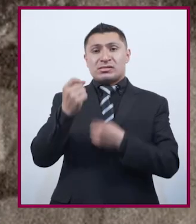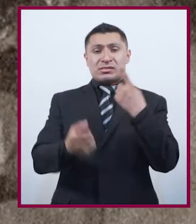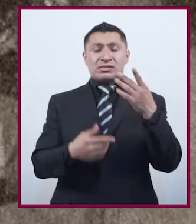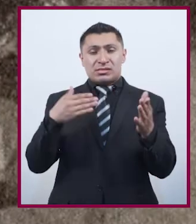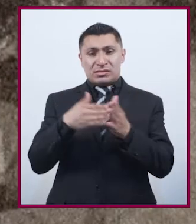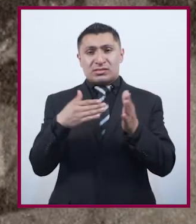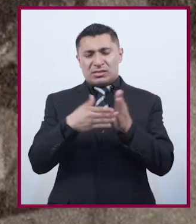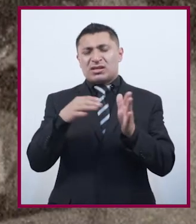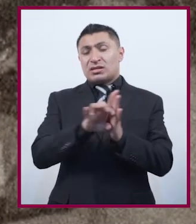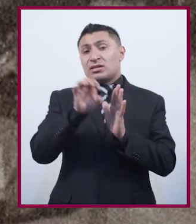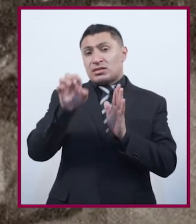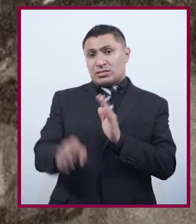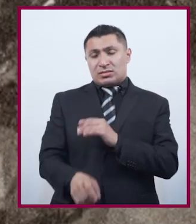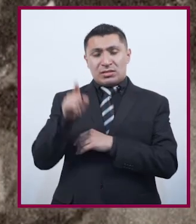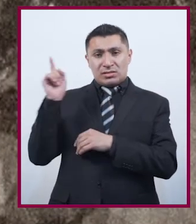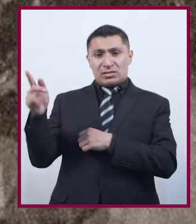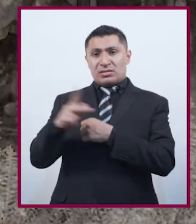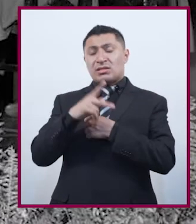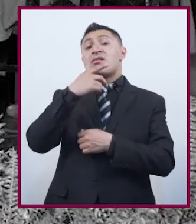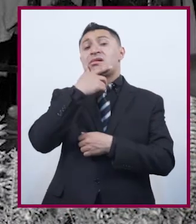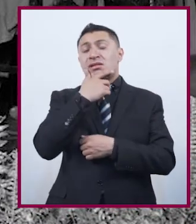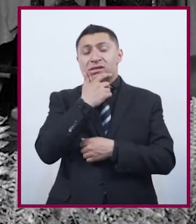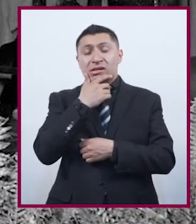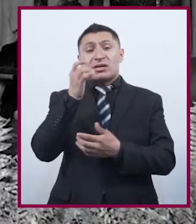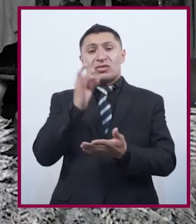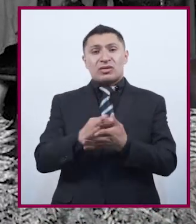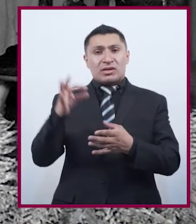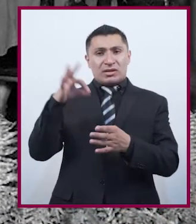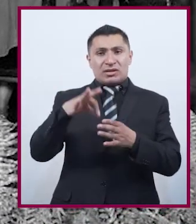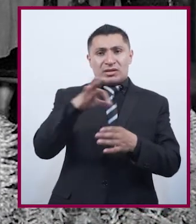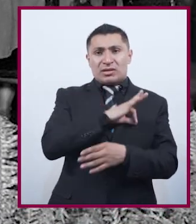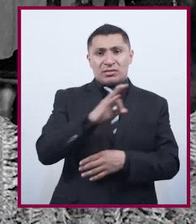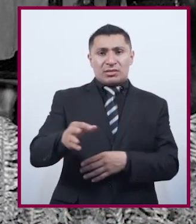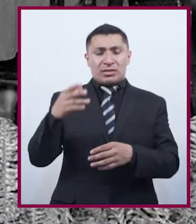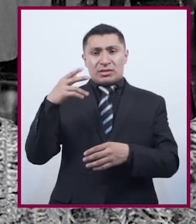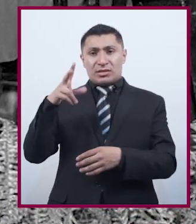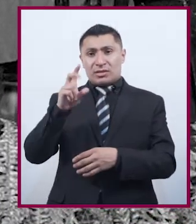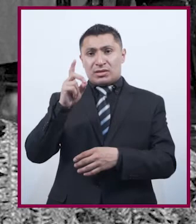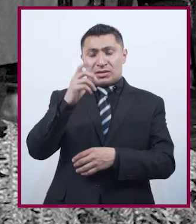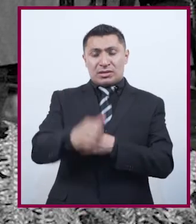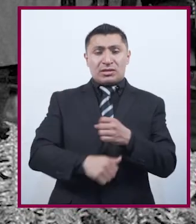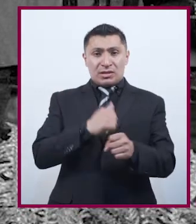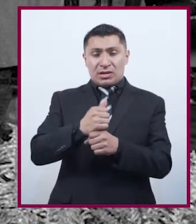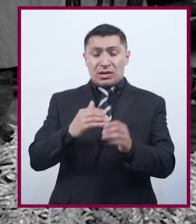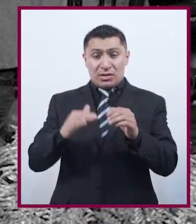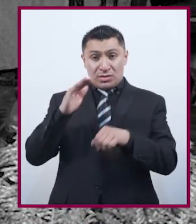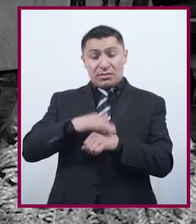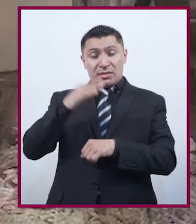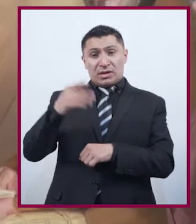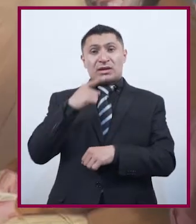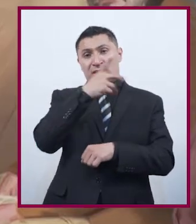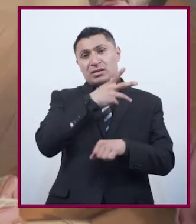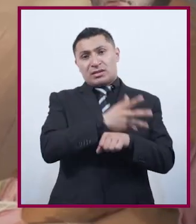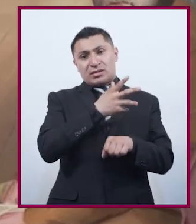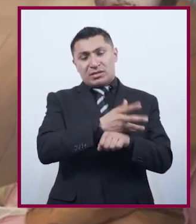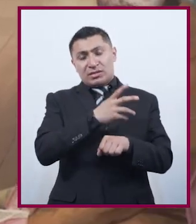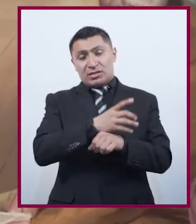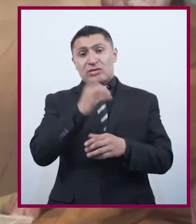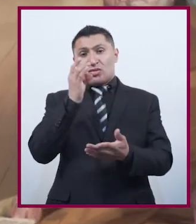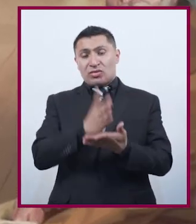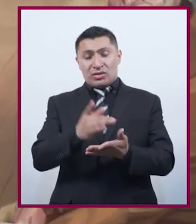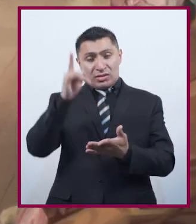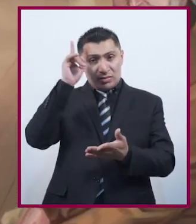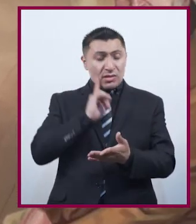hay algunas restricciones, por ejemplo, en Inglaterra solo podían votar las mayores de 30 años y en Estados